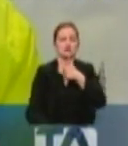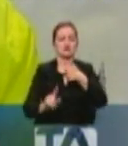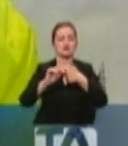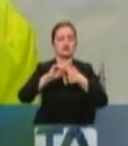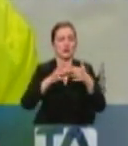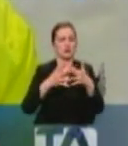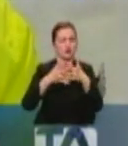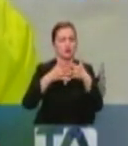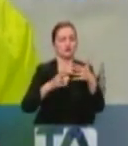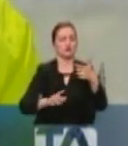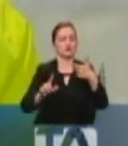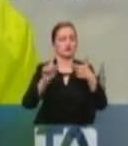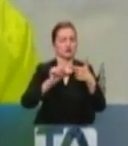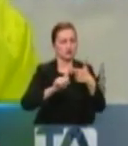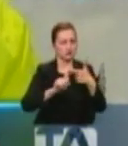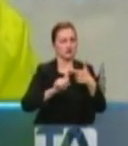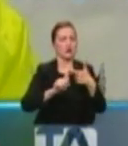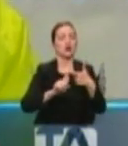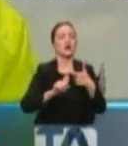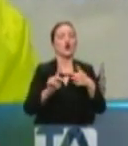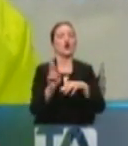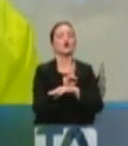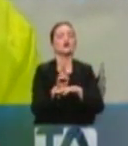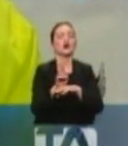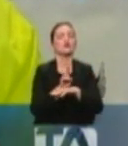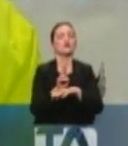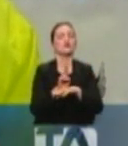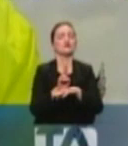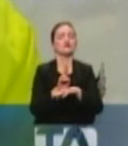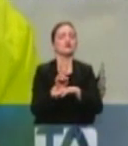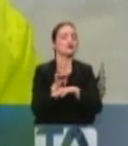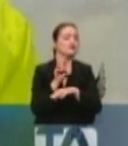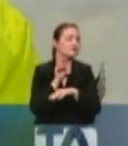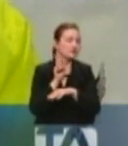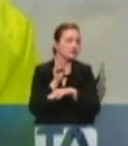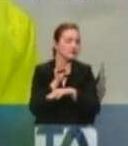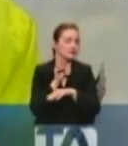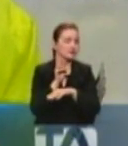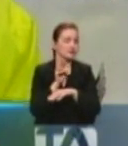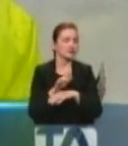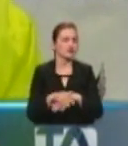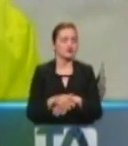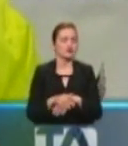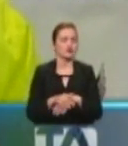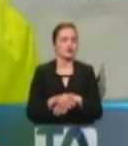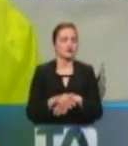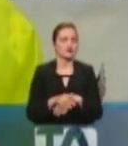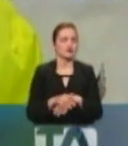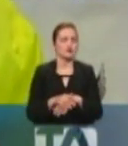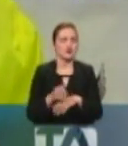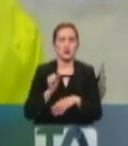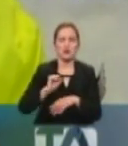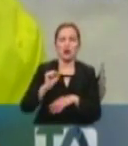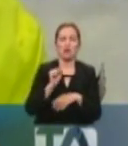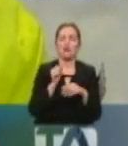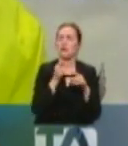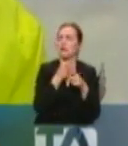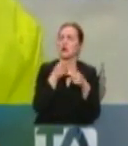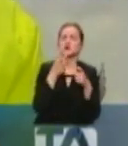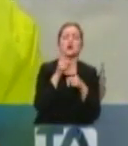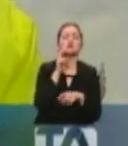de Norteamérica, utilizando a las víctimas como fachada el viaje de